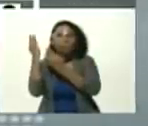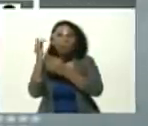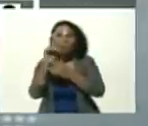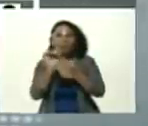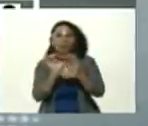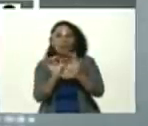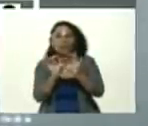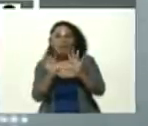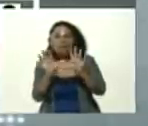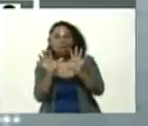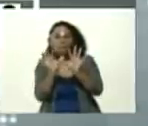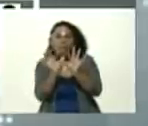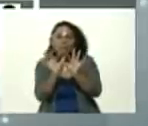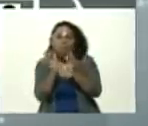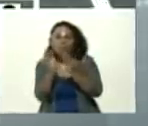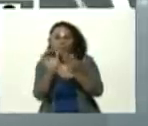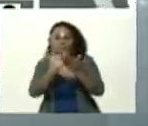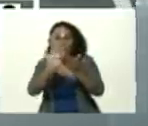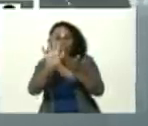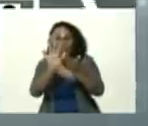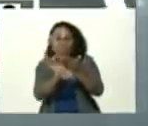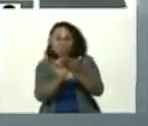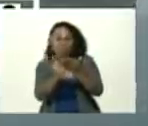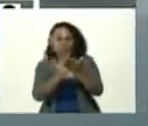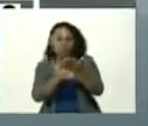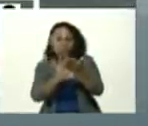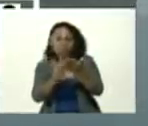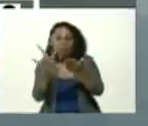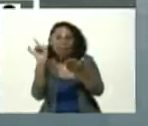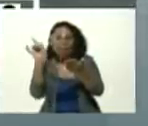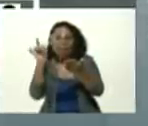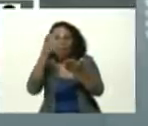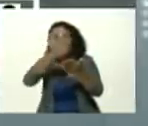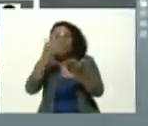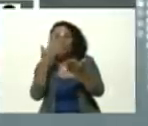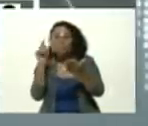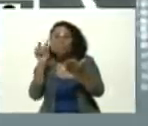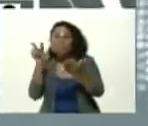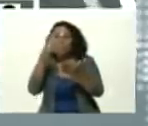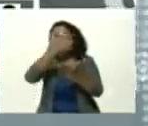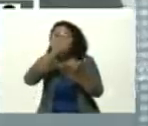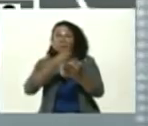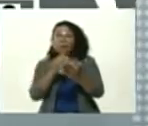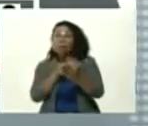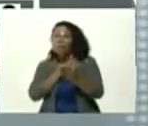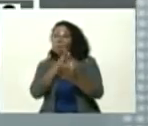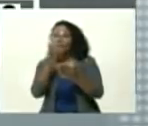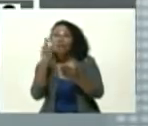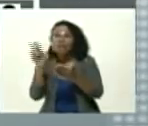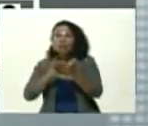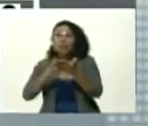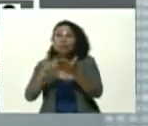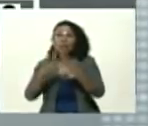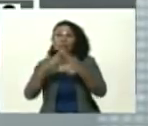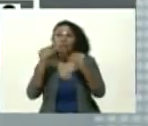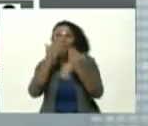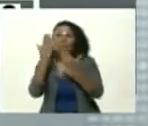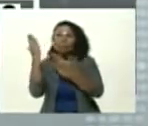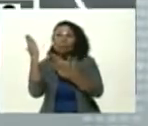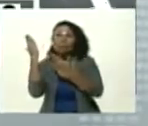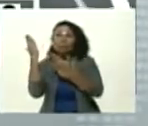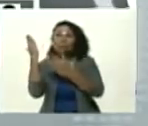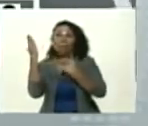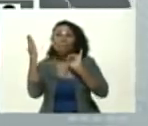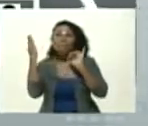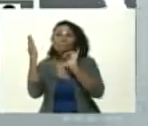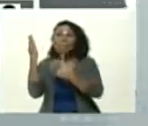más pequeñito. Este reptil, la gente salió, miren, la gente soluciona todo. La misma